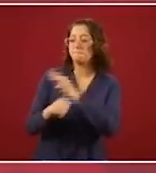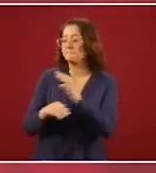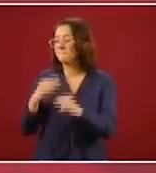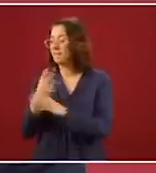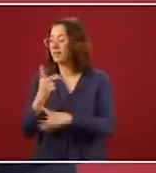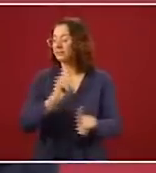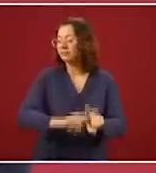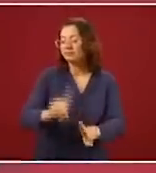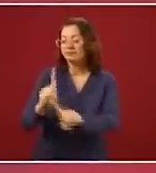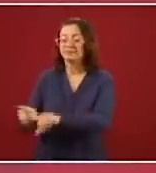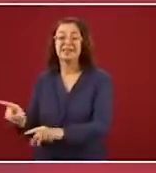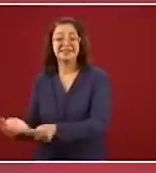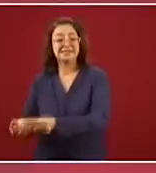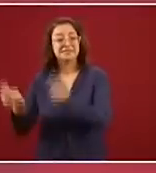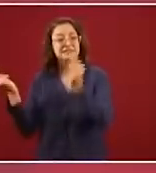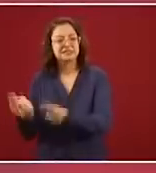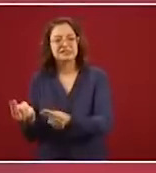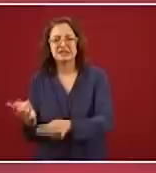porque